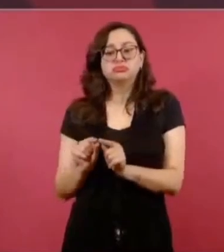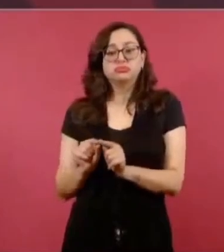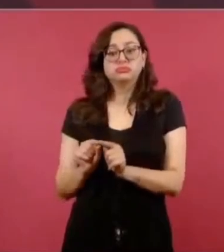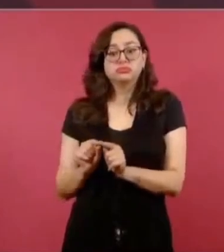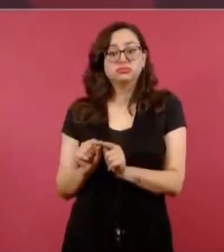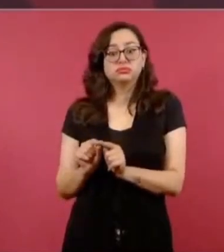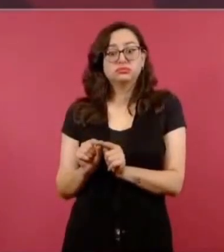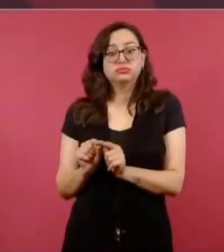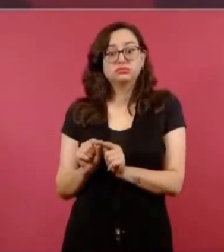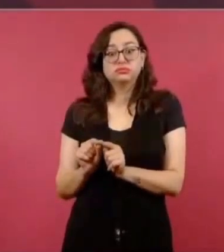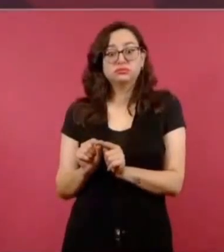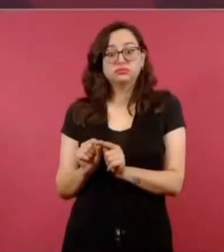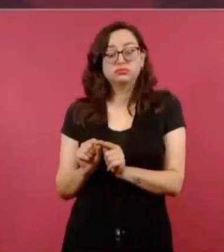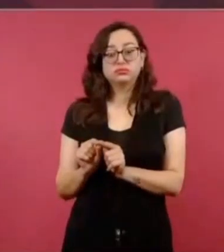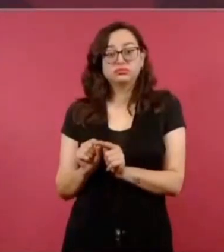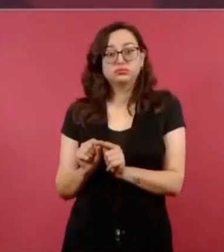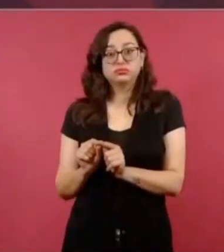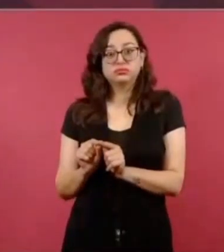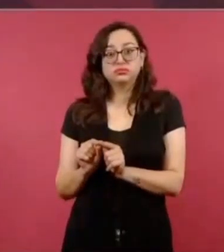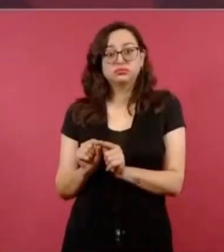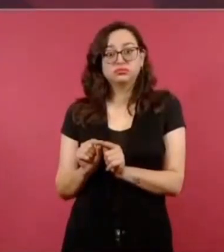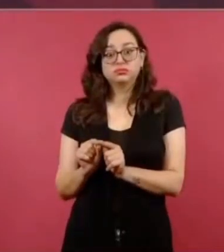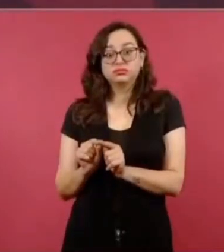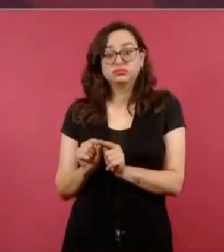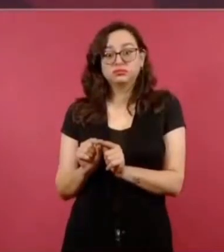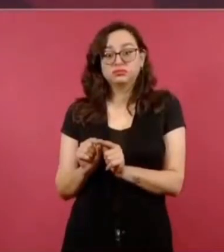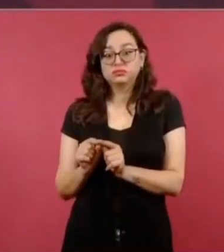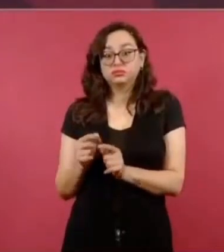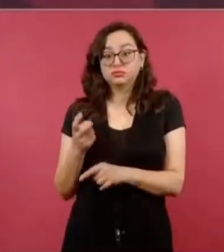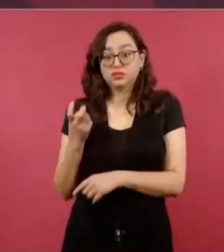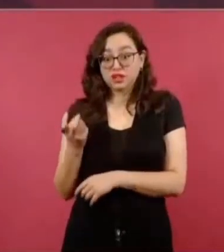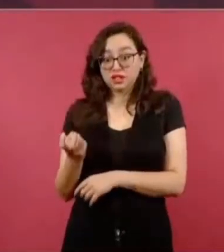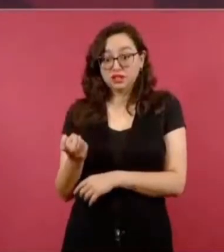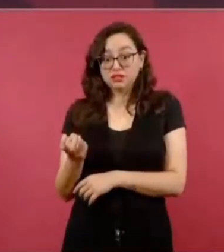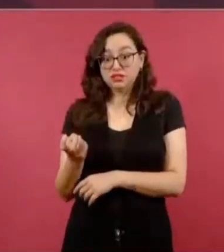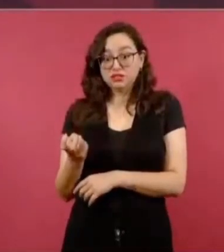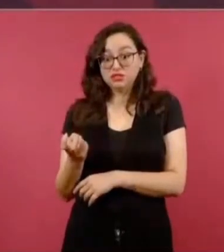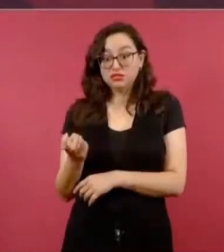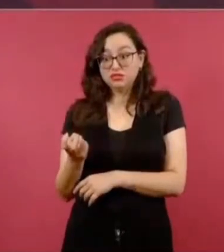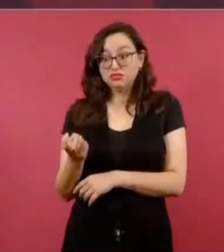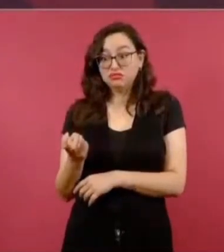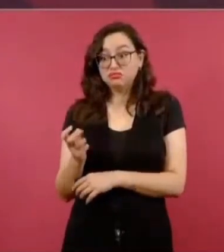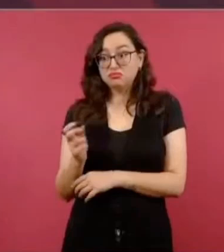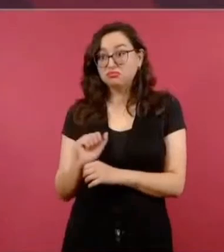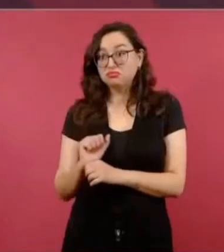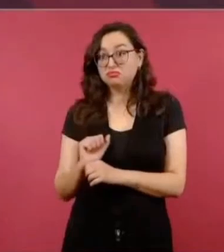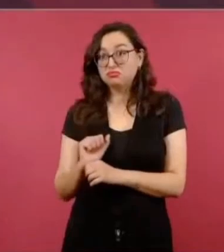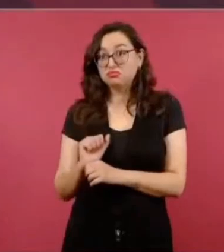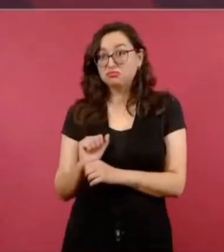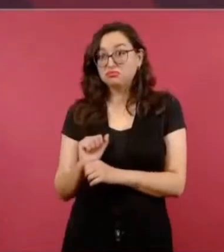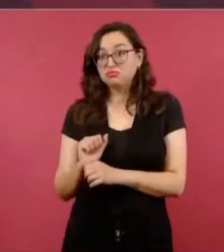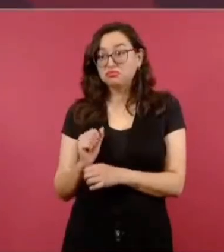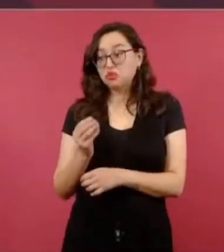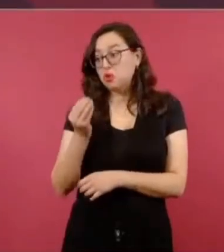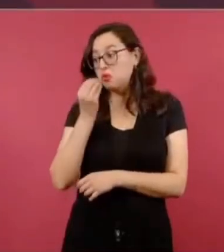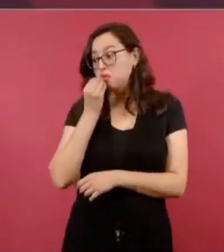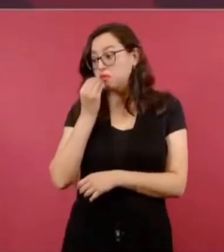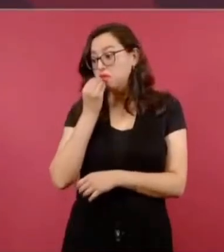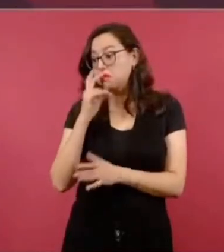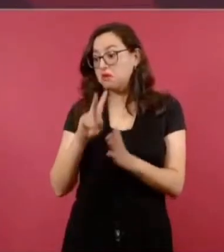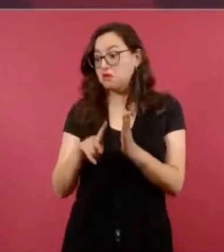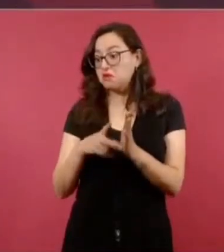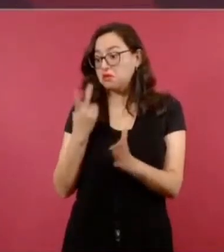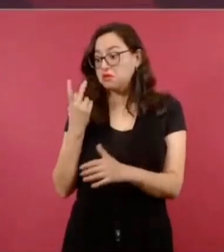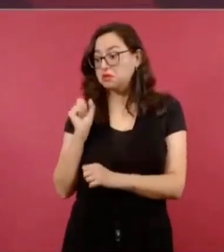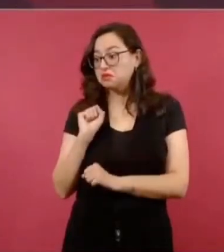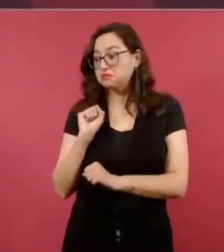y ver la agenda, otra comida, regresar otro rato a la oficina